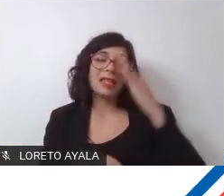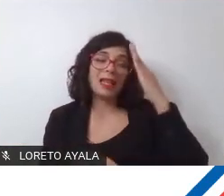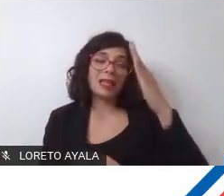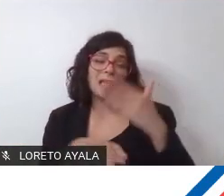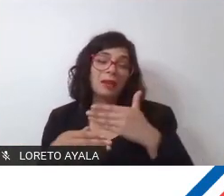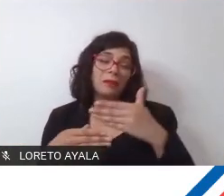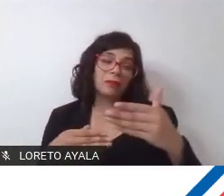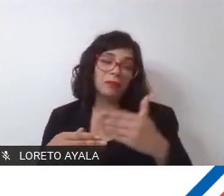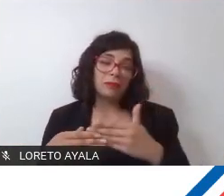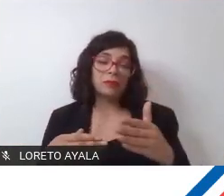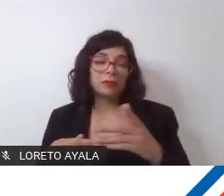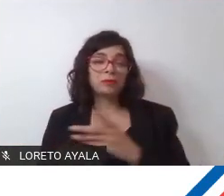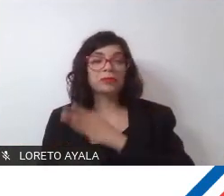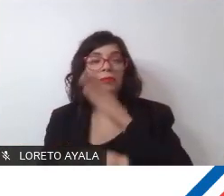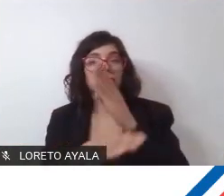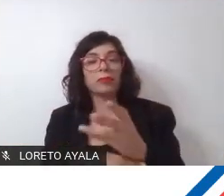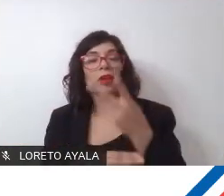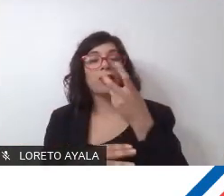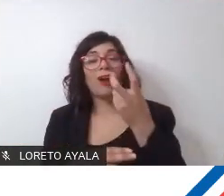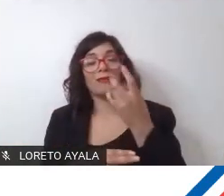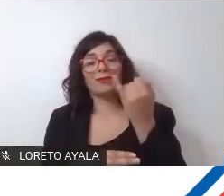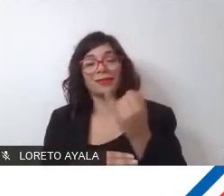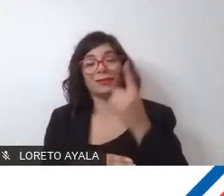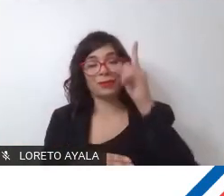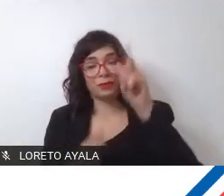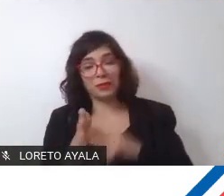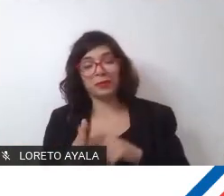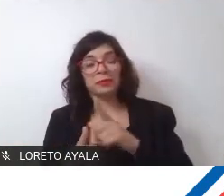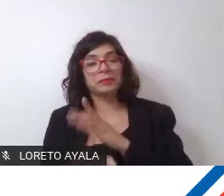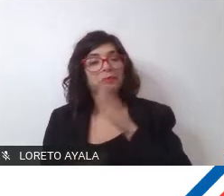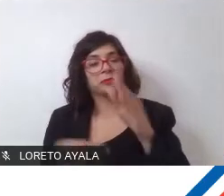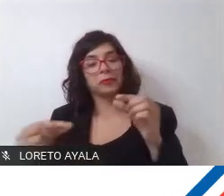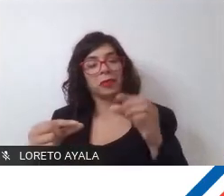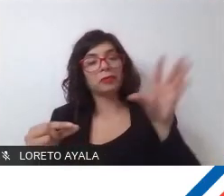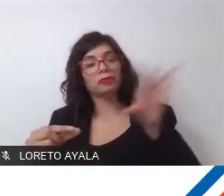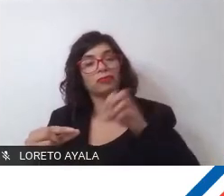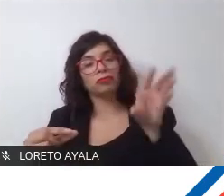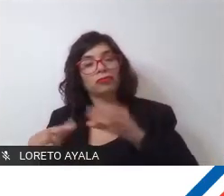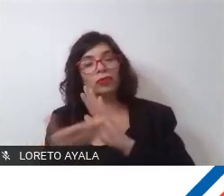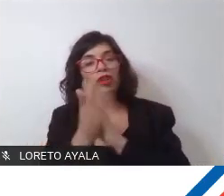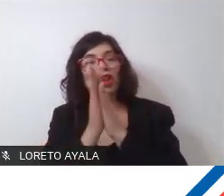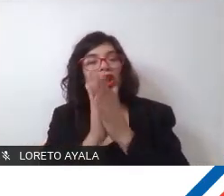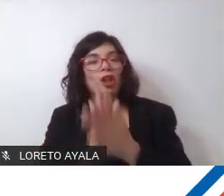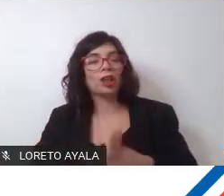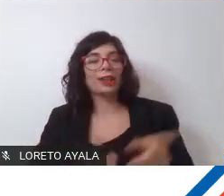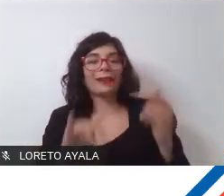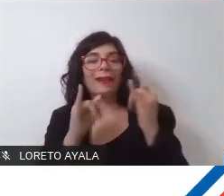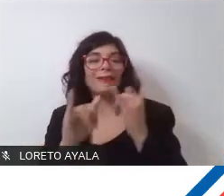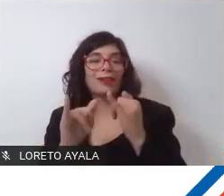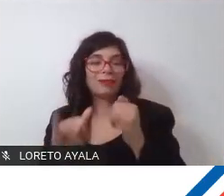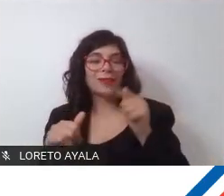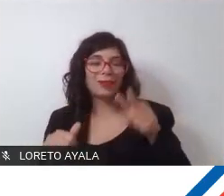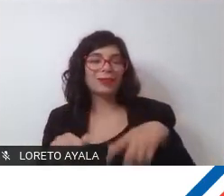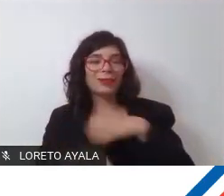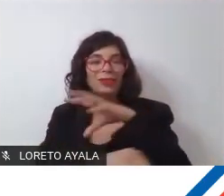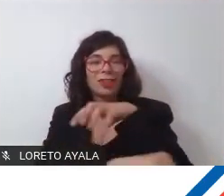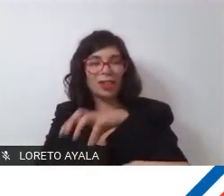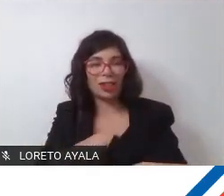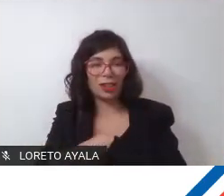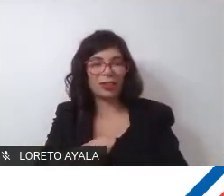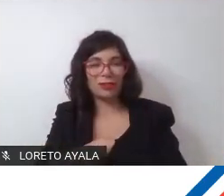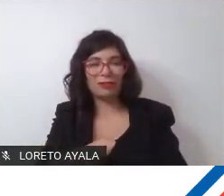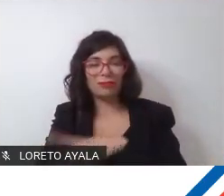microcentro, van a poder tener no solo los profesores, sino que también toda la información que la región, nosotros como